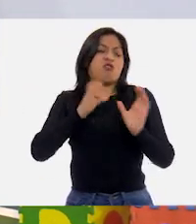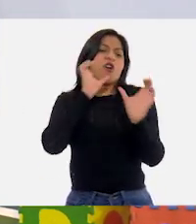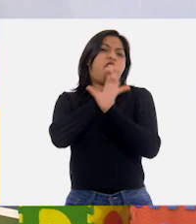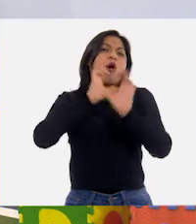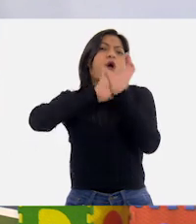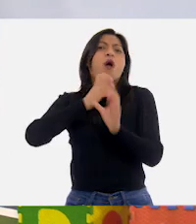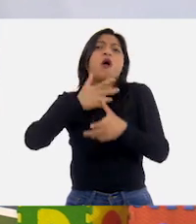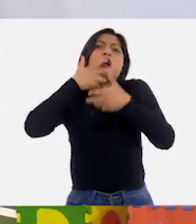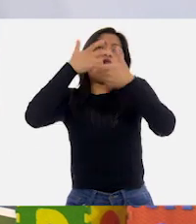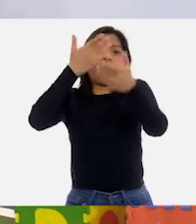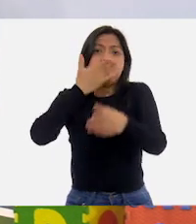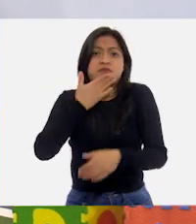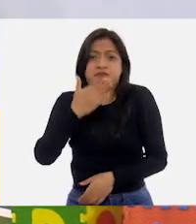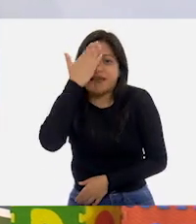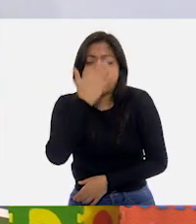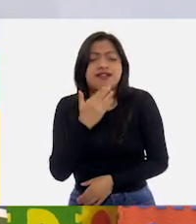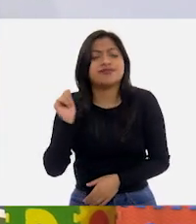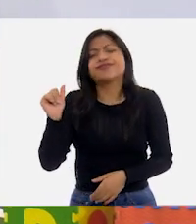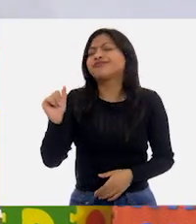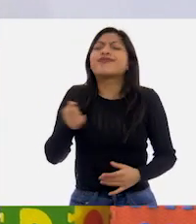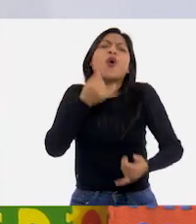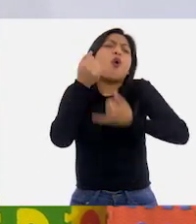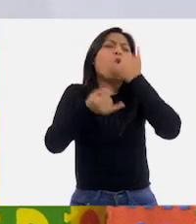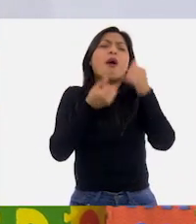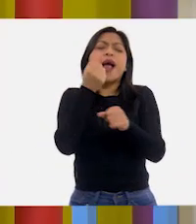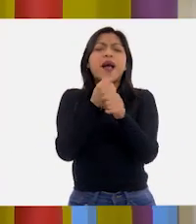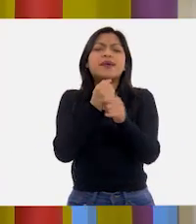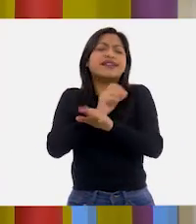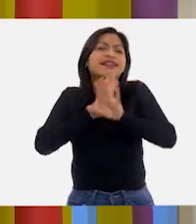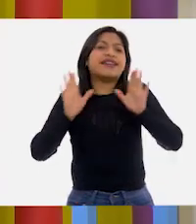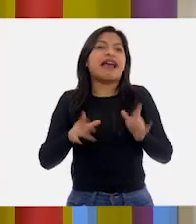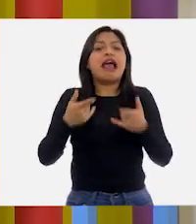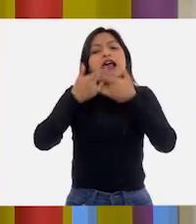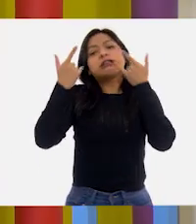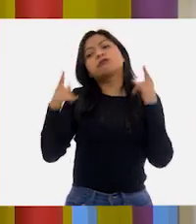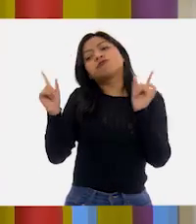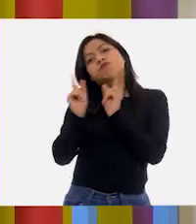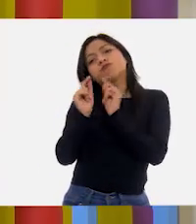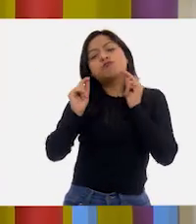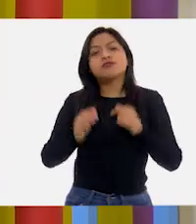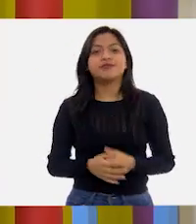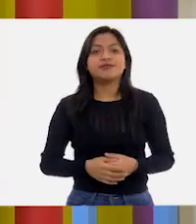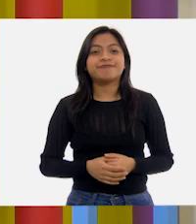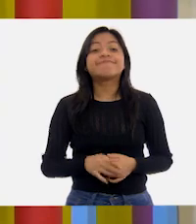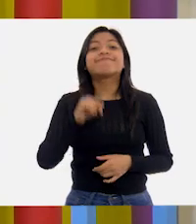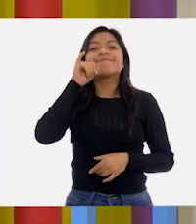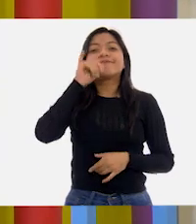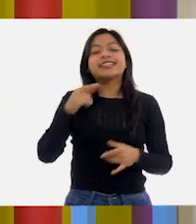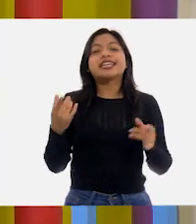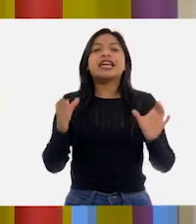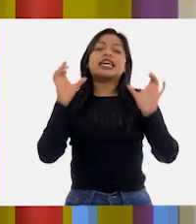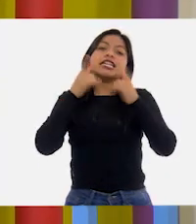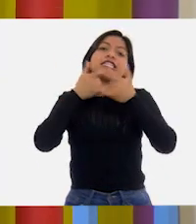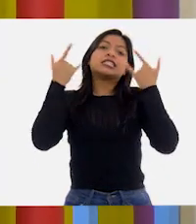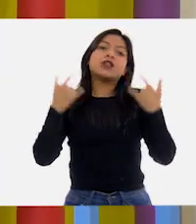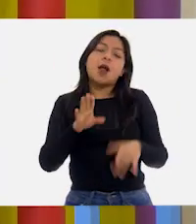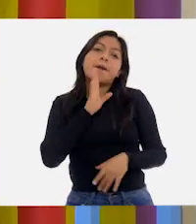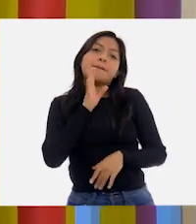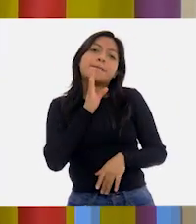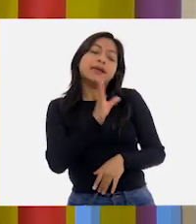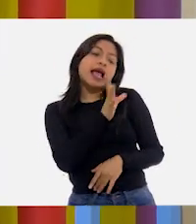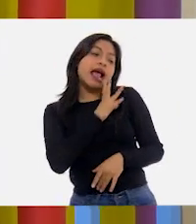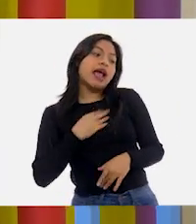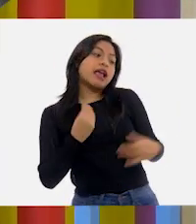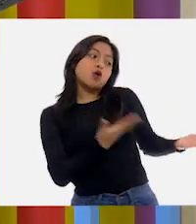ópera, uh-huh. pero nos divertimos intentándolo, creando una historia pequeñita. Sí, era un pequeño cuento de una mamá y un